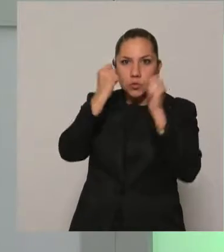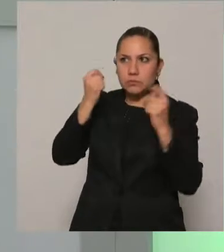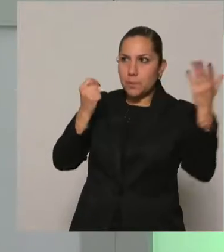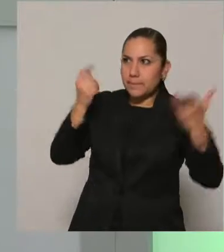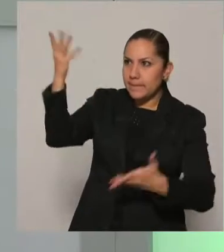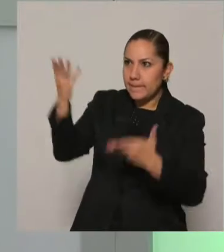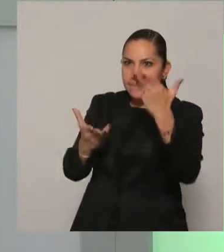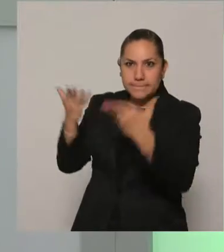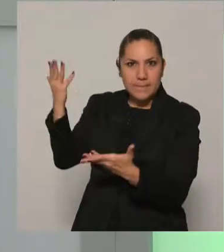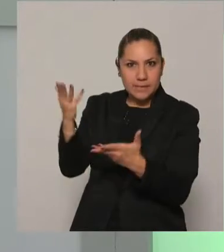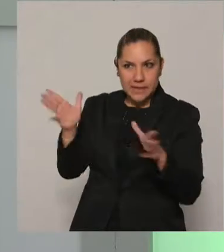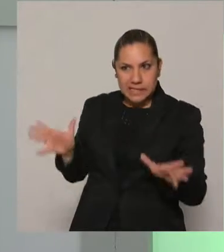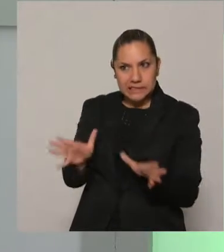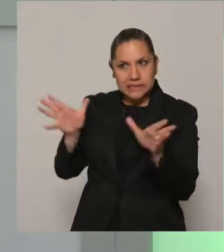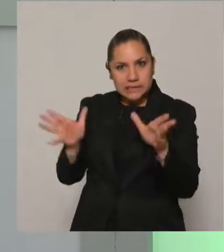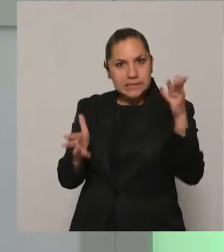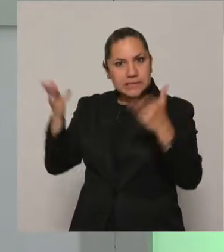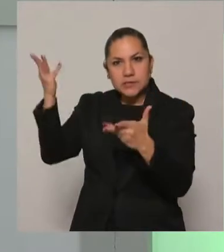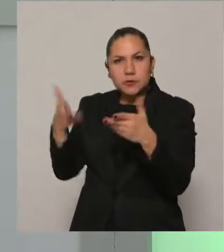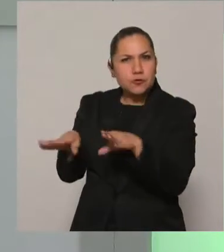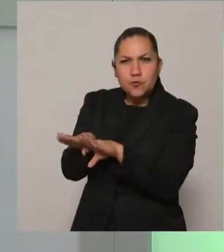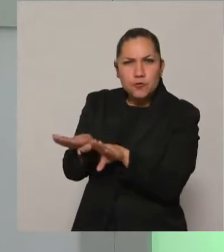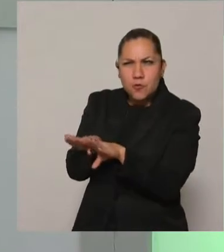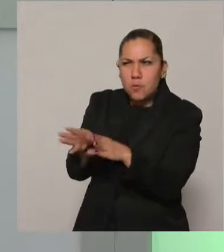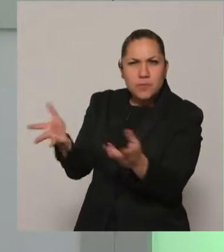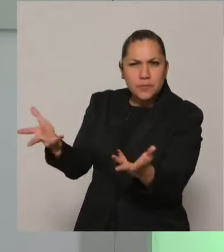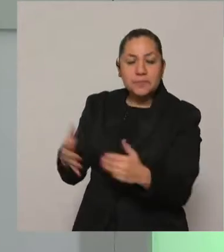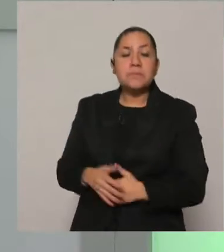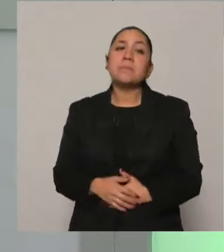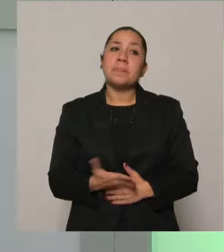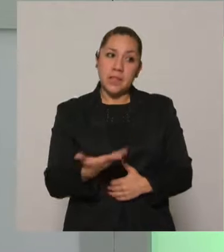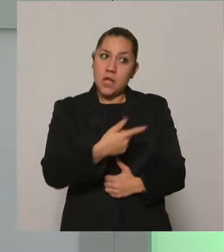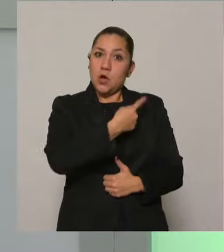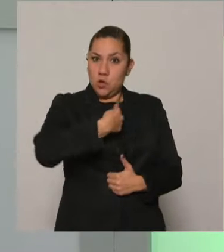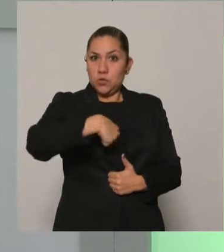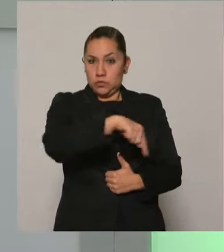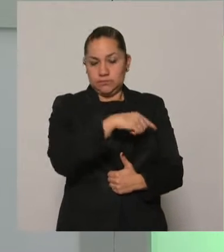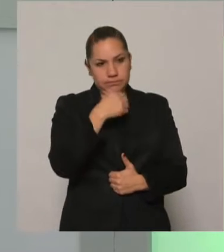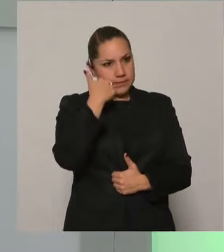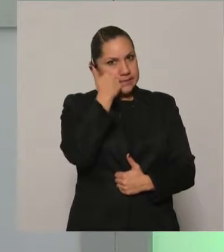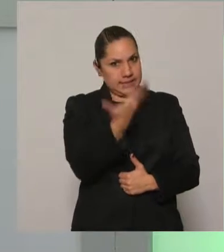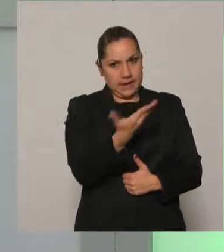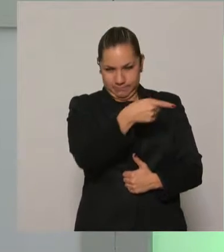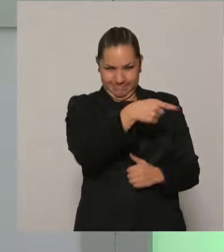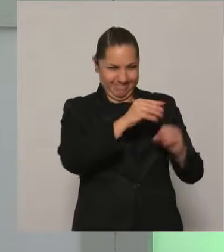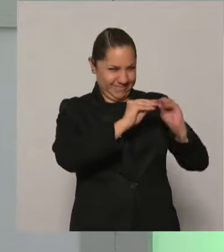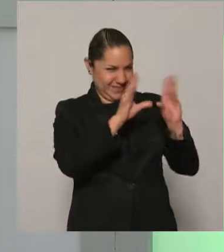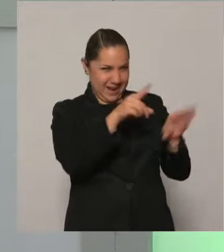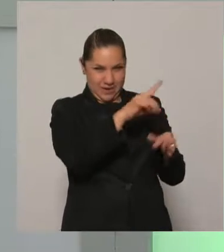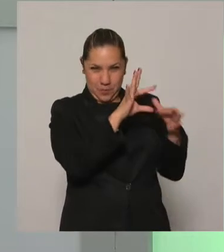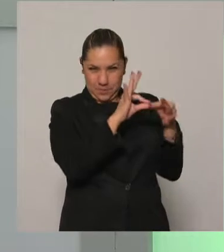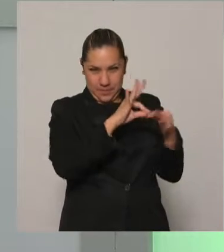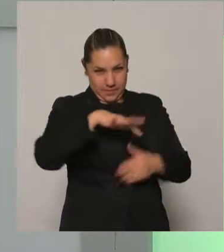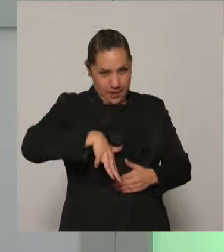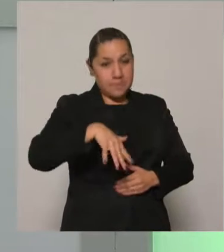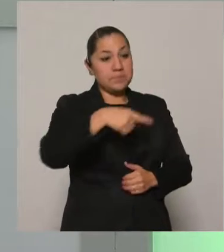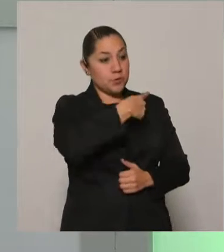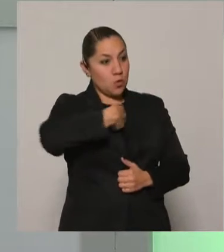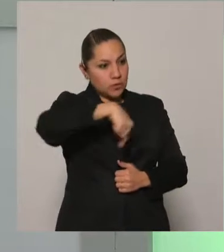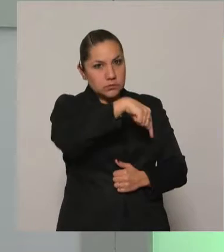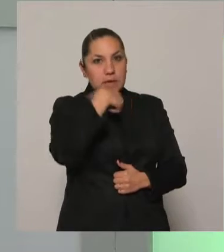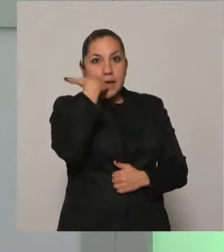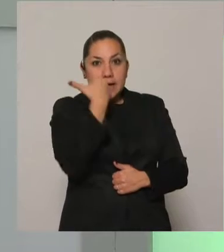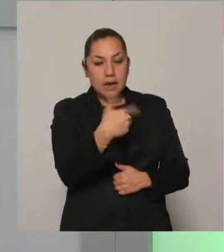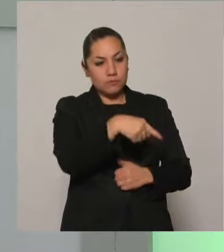hacemos nosotros es, efectivamente, tú lo dijiste perfectamente, fomentamos a la Ciudad de México como uno de los destinos turísticos más